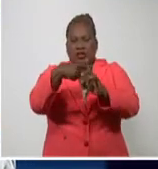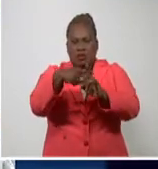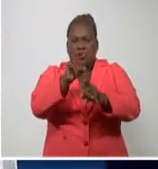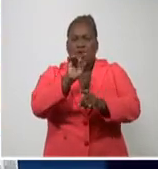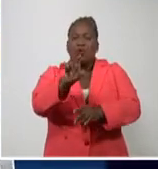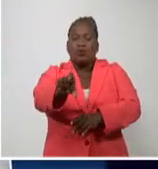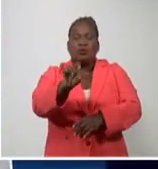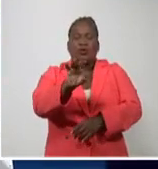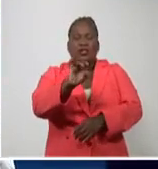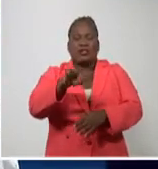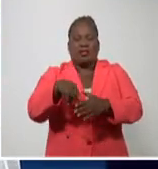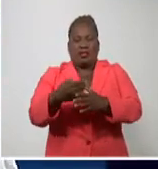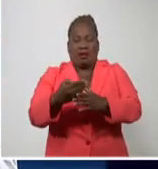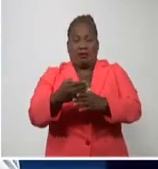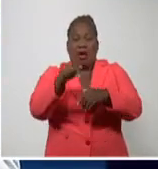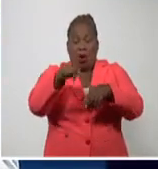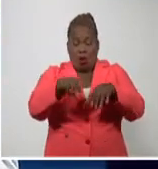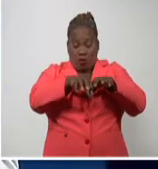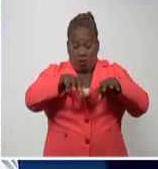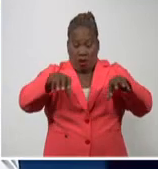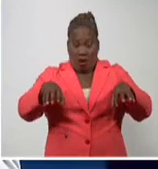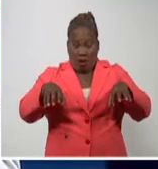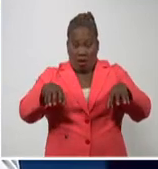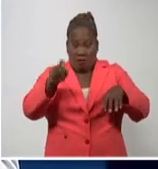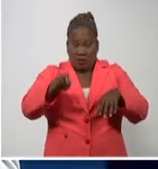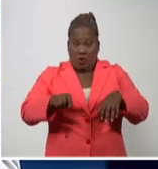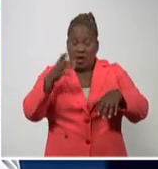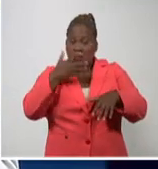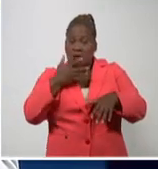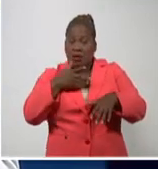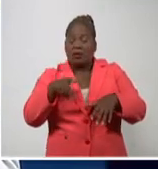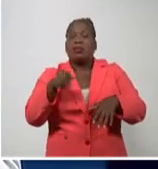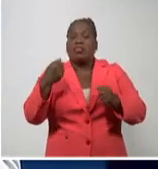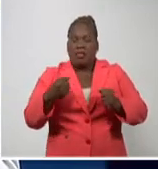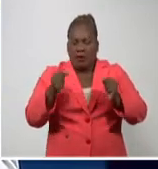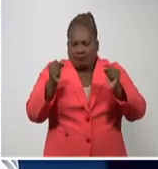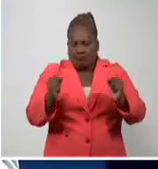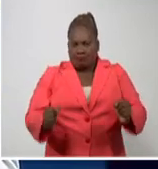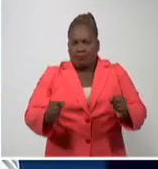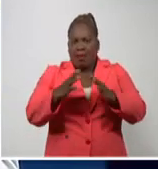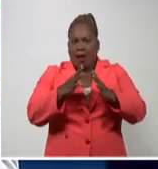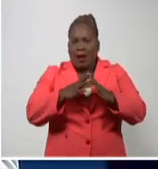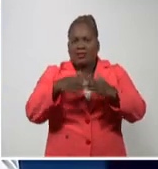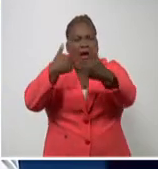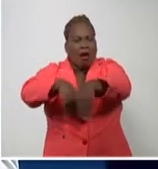que hoy se aíslan en la casa se mantengan aislados, no salgan,